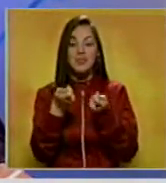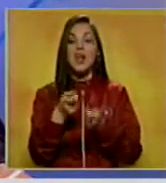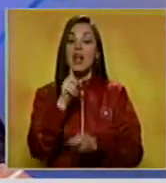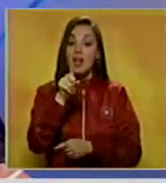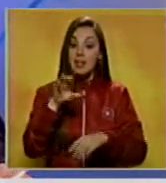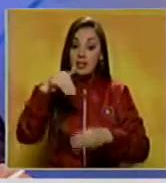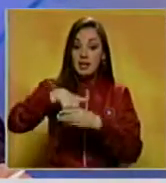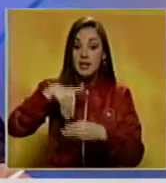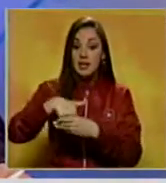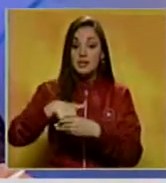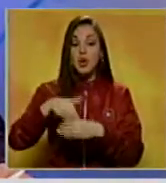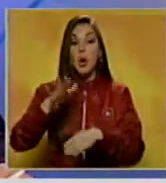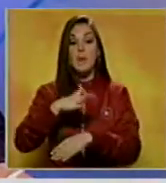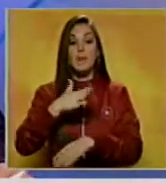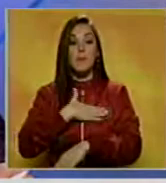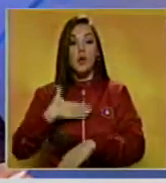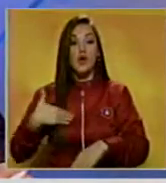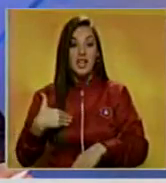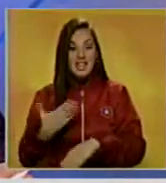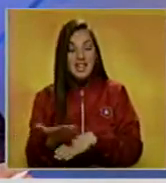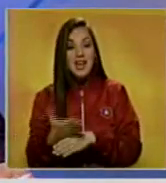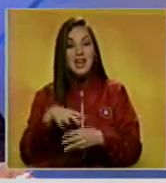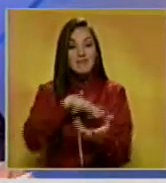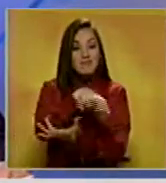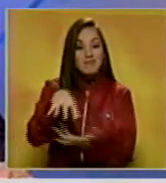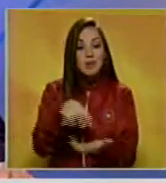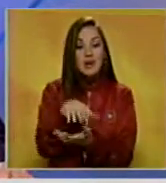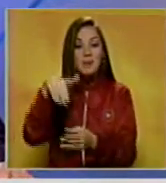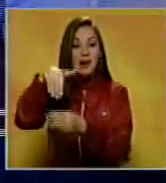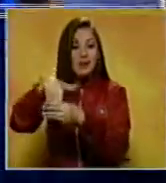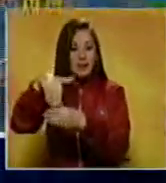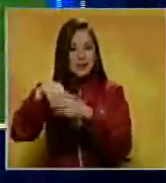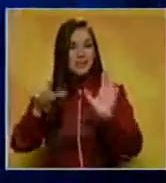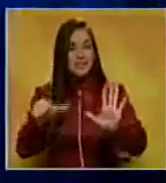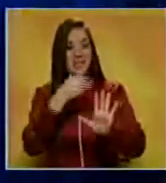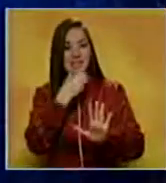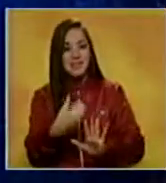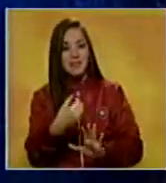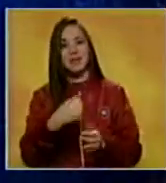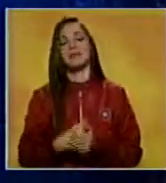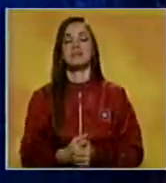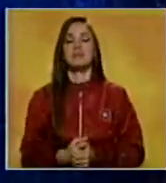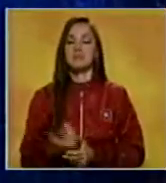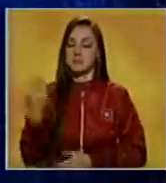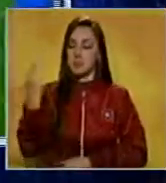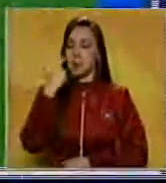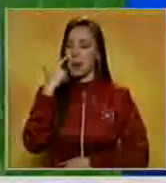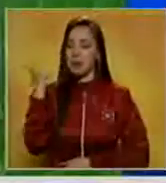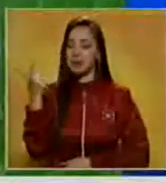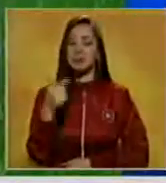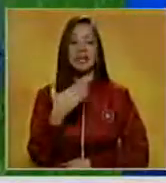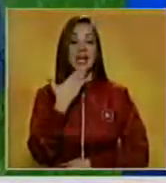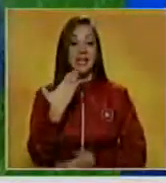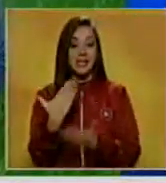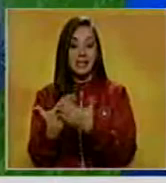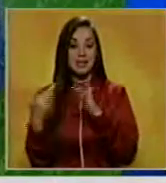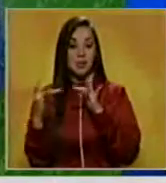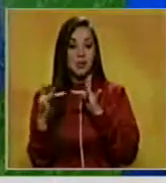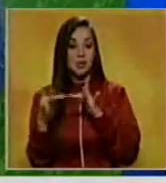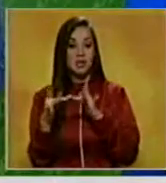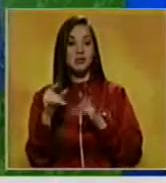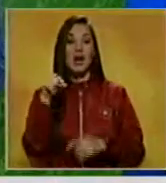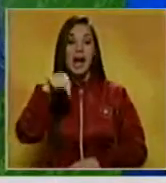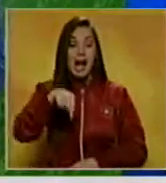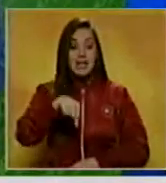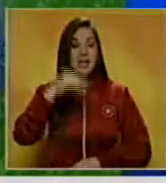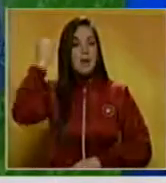del 6 de diciembre. Carla Salcedo Flores nos amplía. Así es, buenas tardes, gracias por este contacto. En COPEI sostienen que a pesar